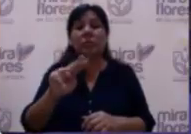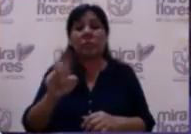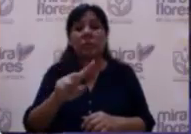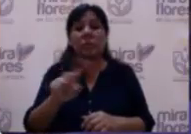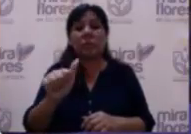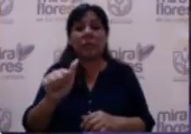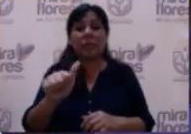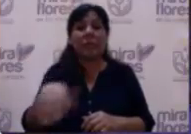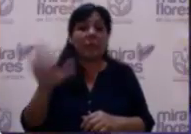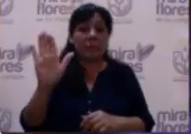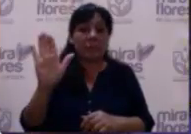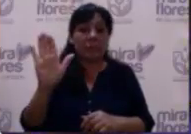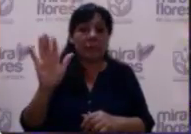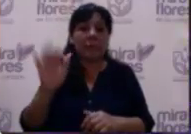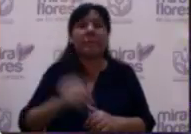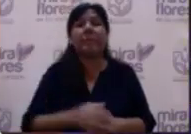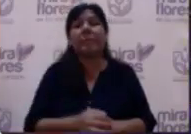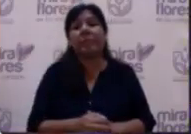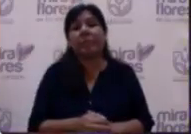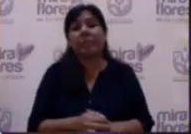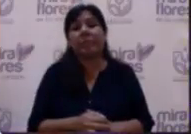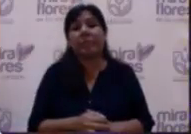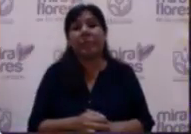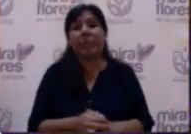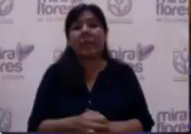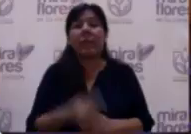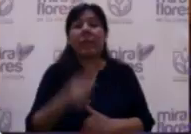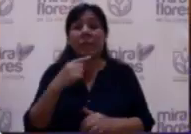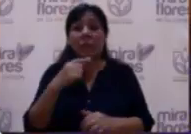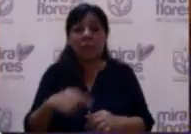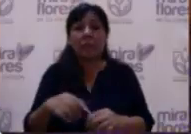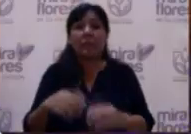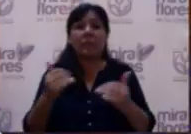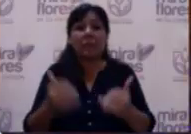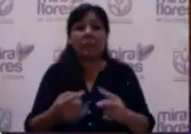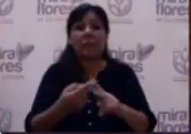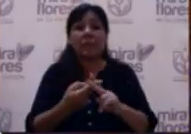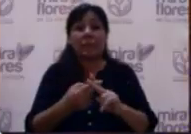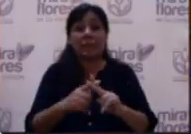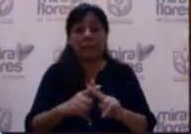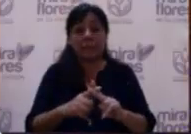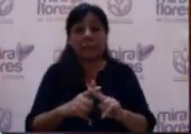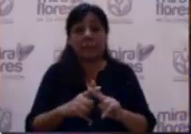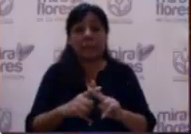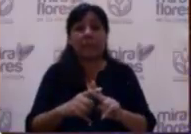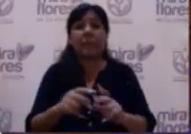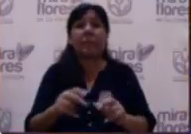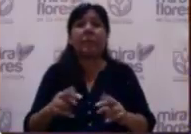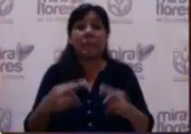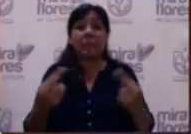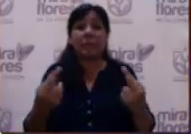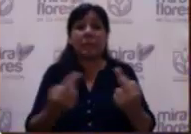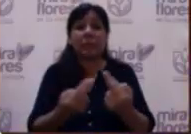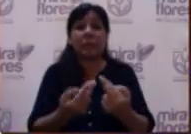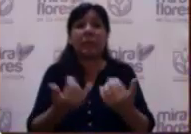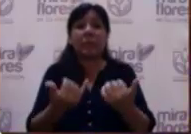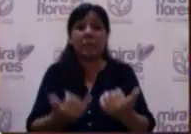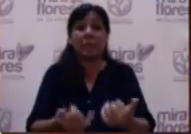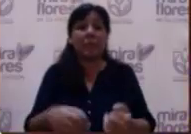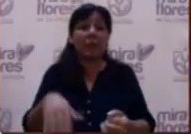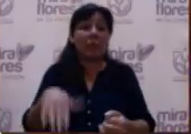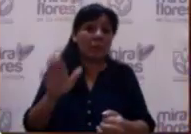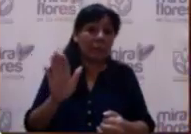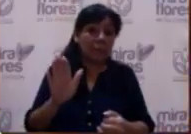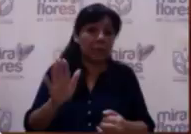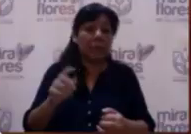Ay, coro, señor alcalde. Muy bien, con el quórum reglamentario damos por instalada la sesión y vamos a lo que es la aprobación del acta de